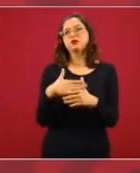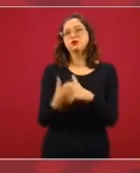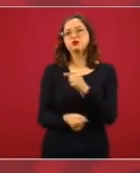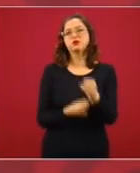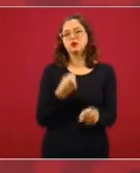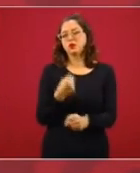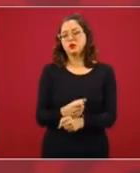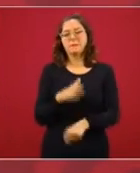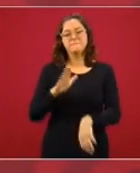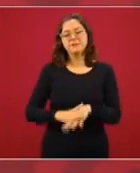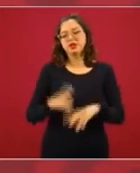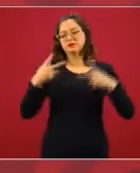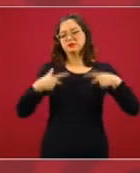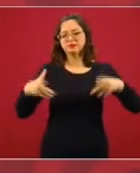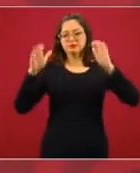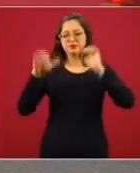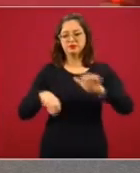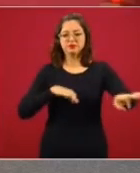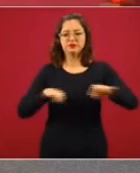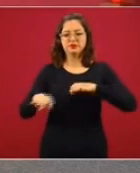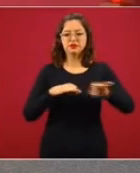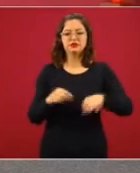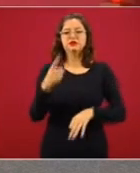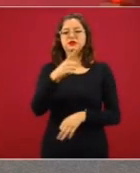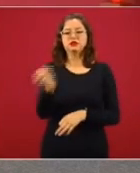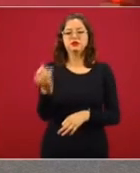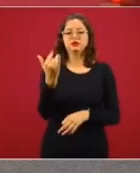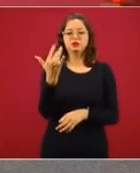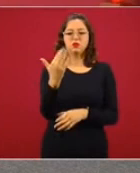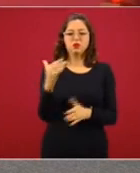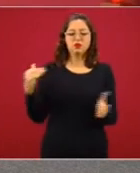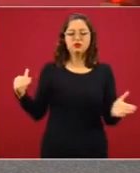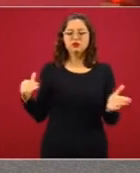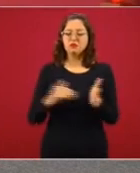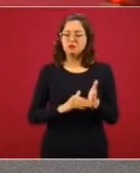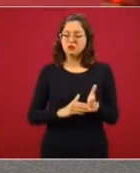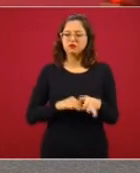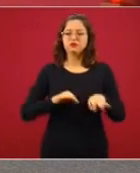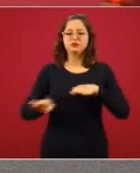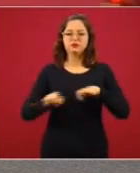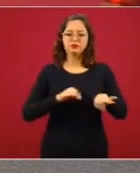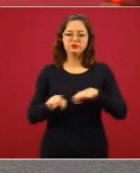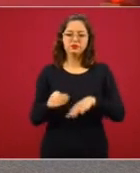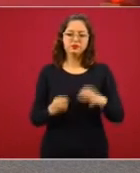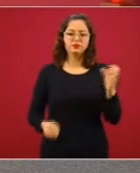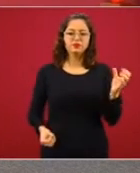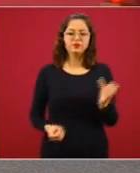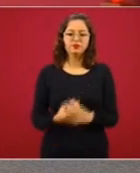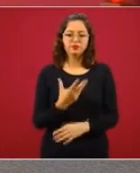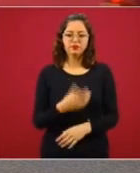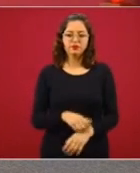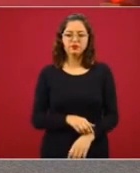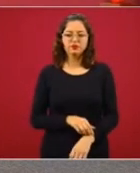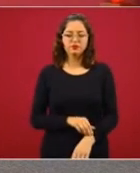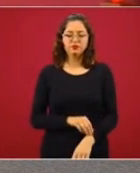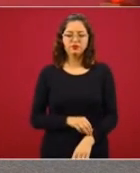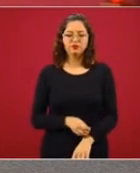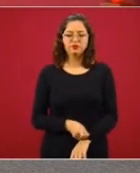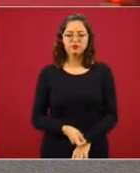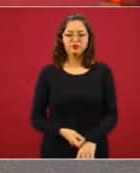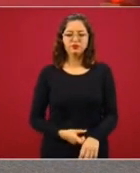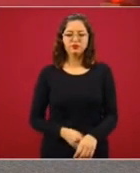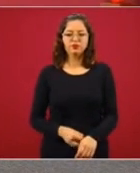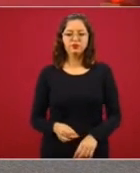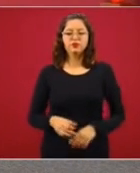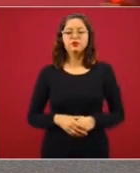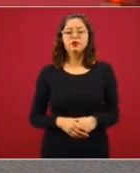muchos más trabajadores, 150,000 empleos directos. También hay algo que se